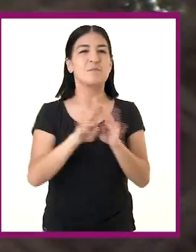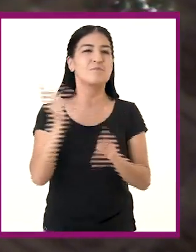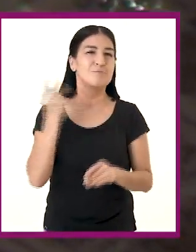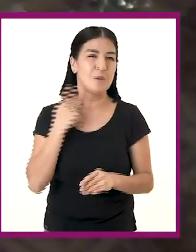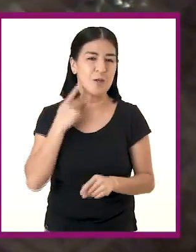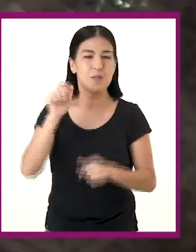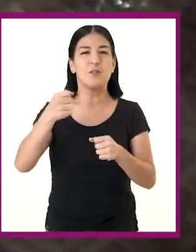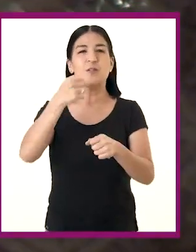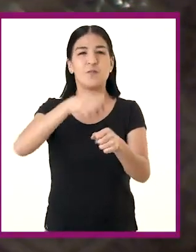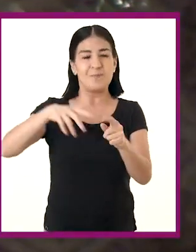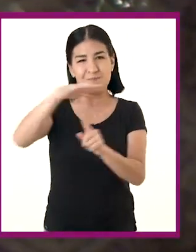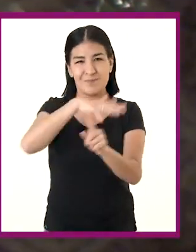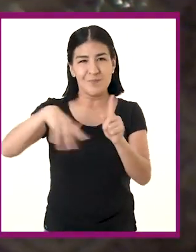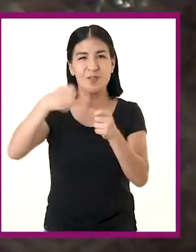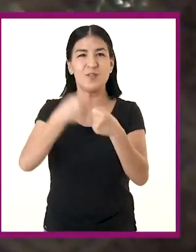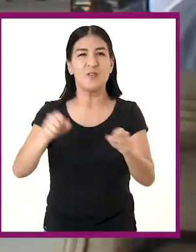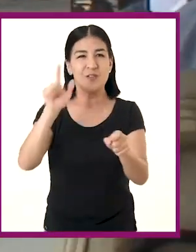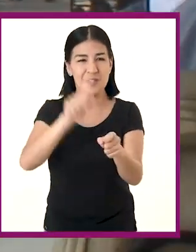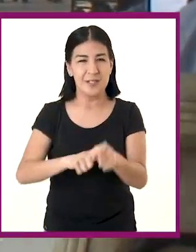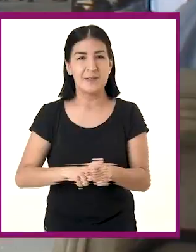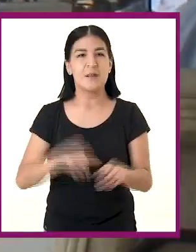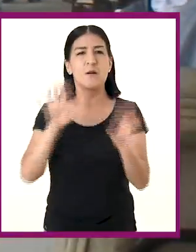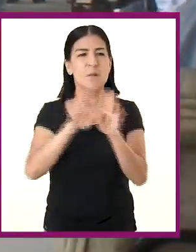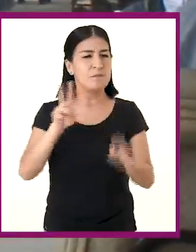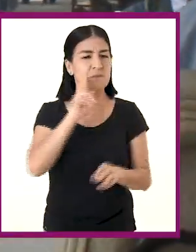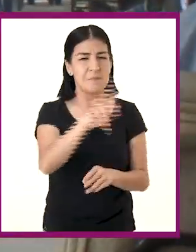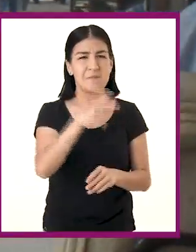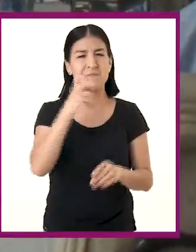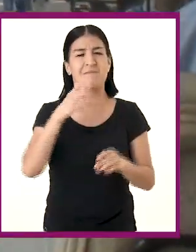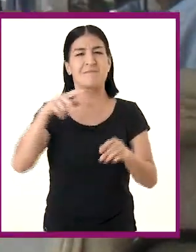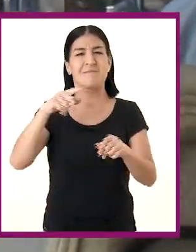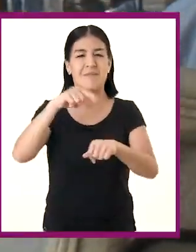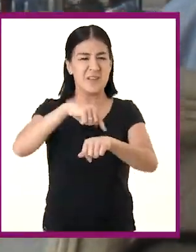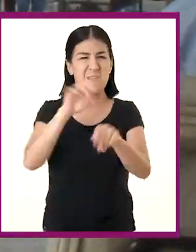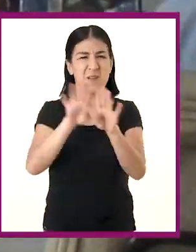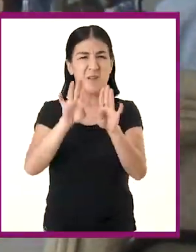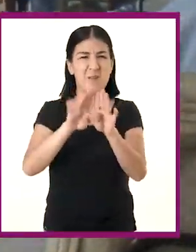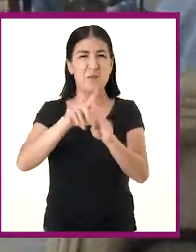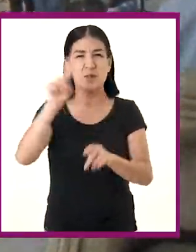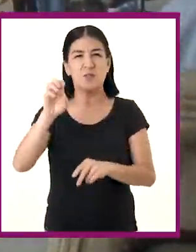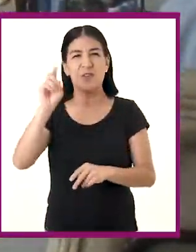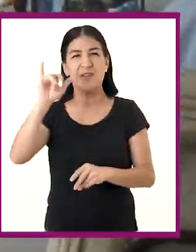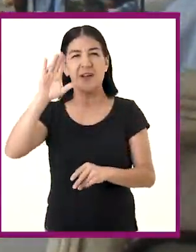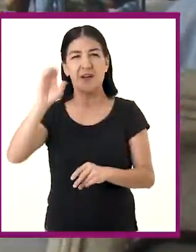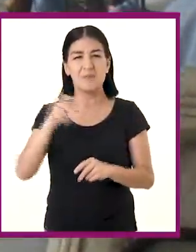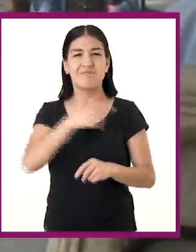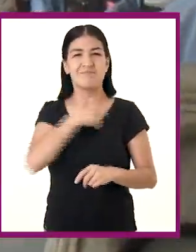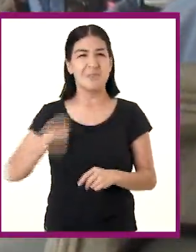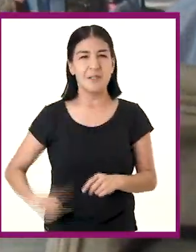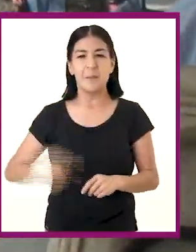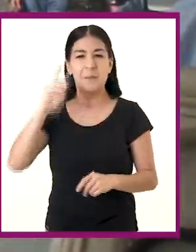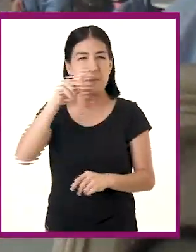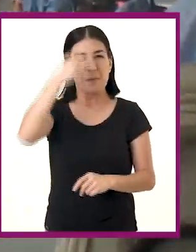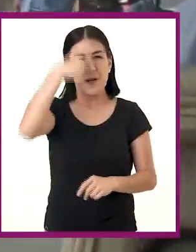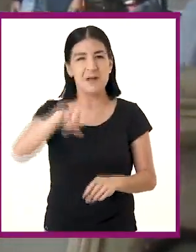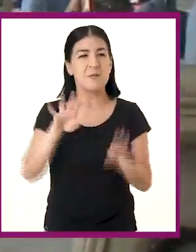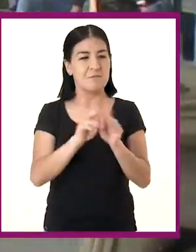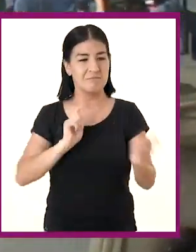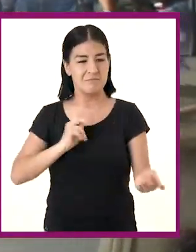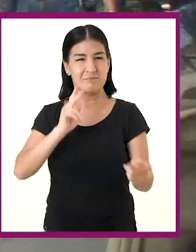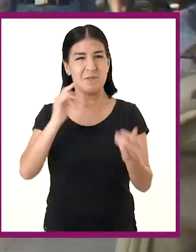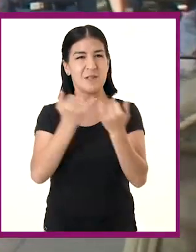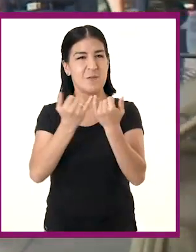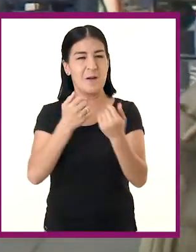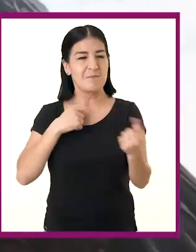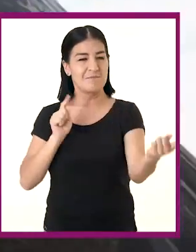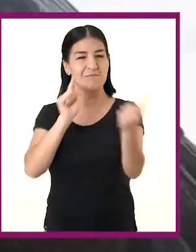relación a aspectos políticos y sociales. Para Ai Weiwei, el zodiaco chino en la actualidad representa más una